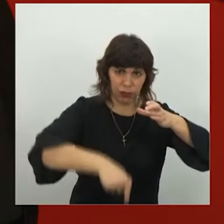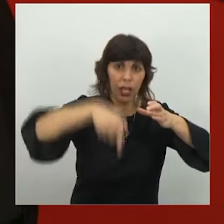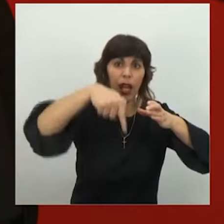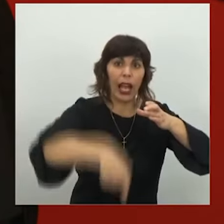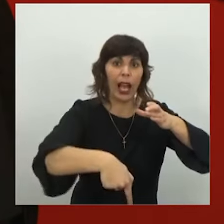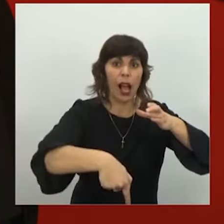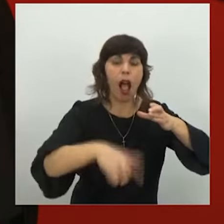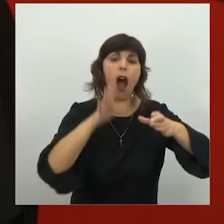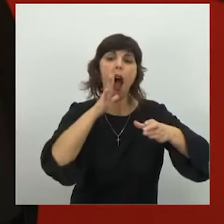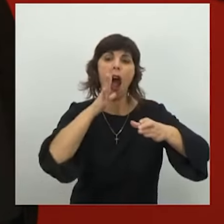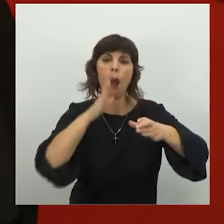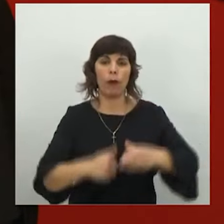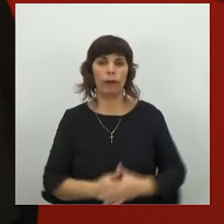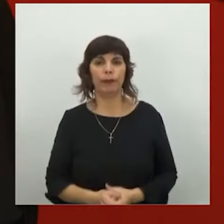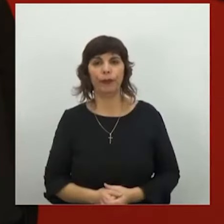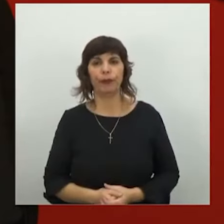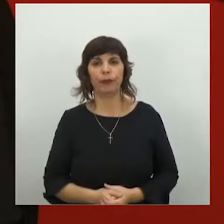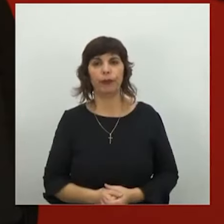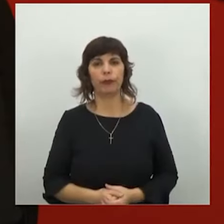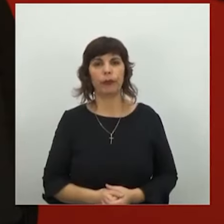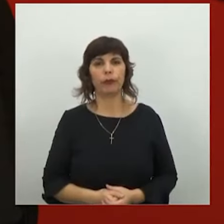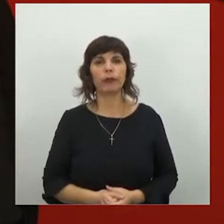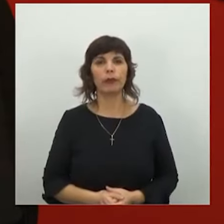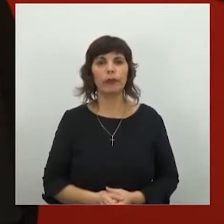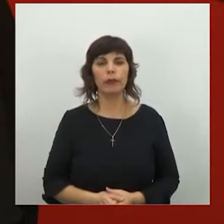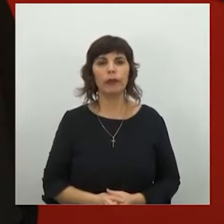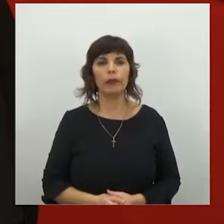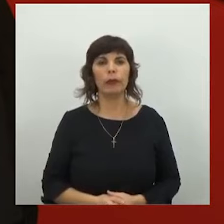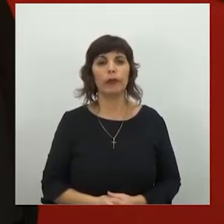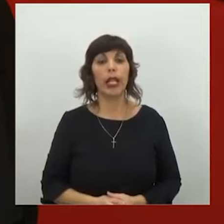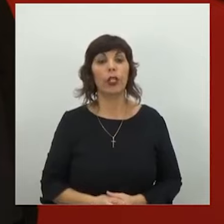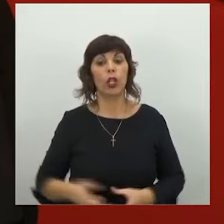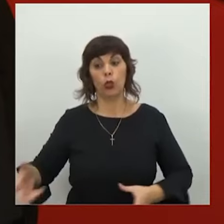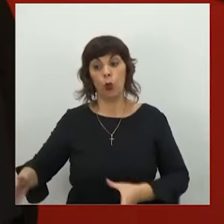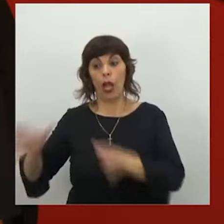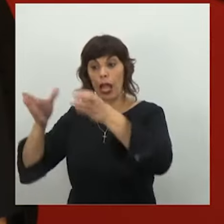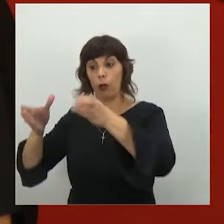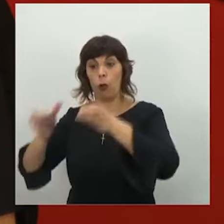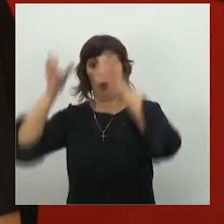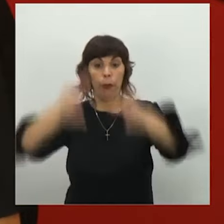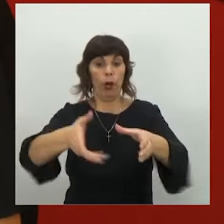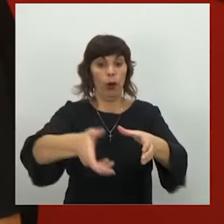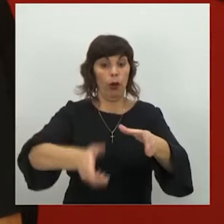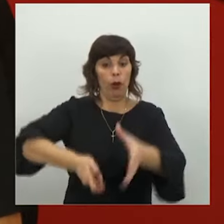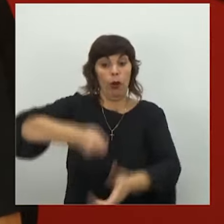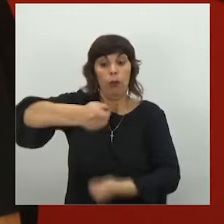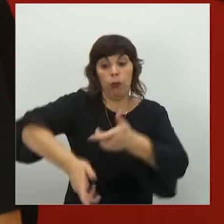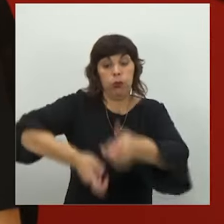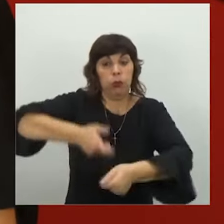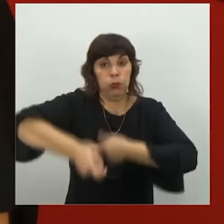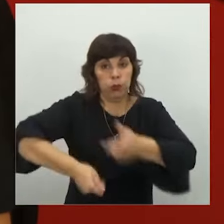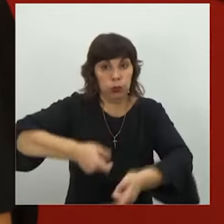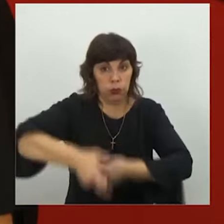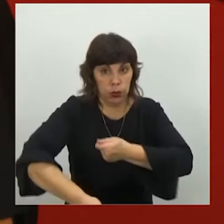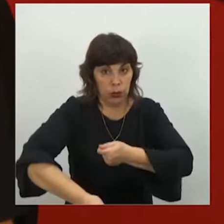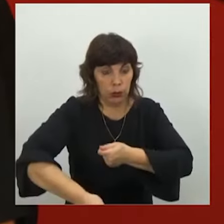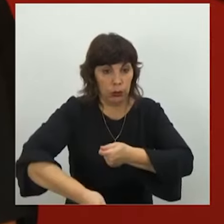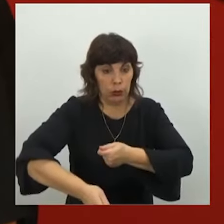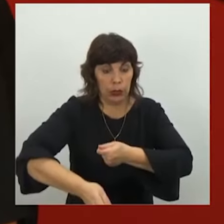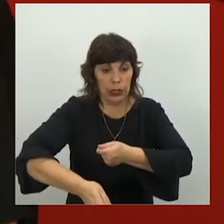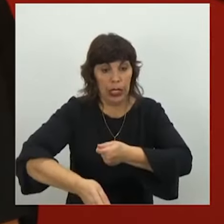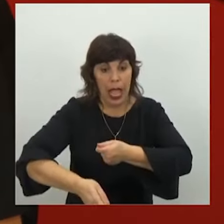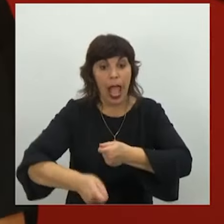Y cuando tú dejas bajar el cubo, entonces tienes que tener cuidado de no mover mucho